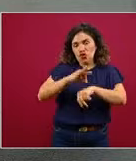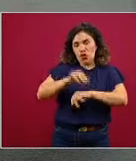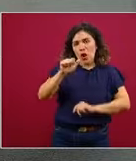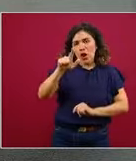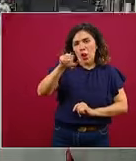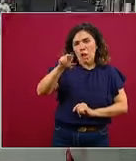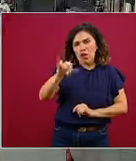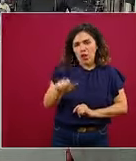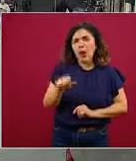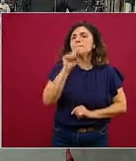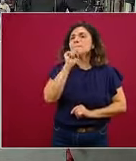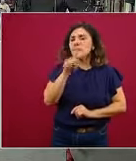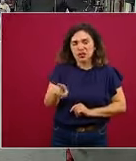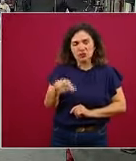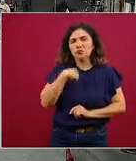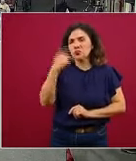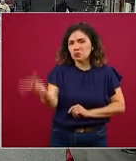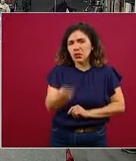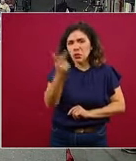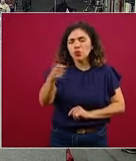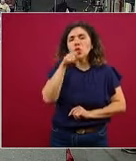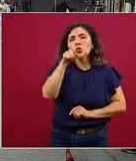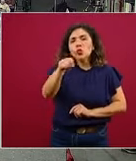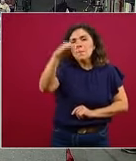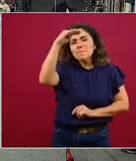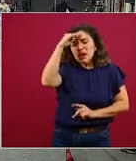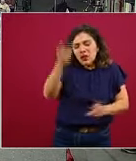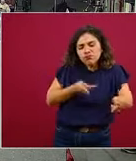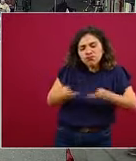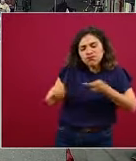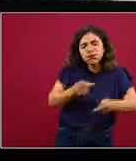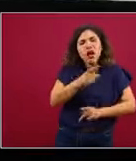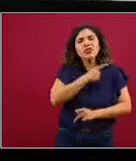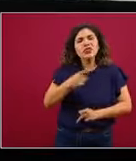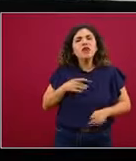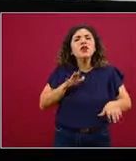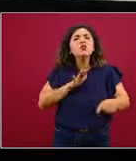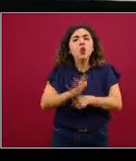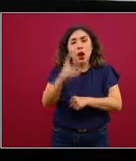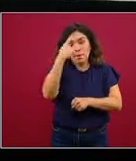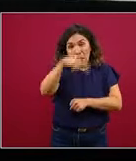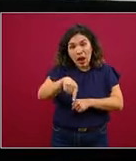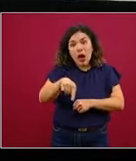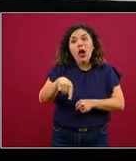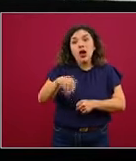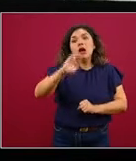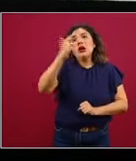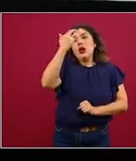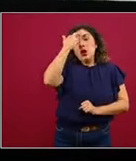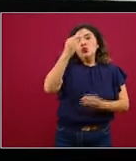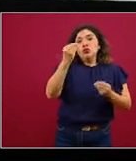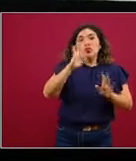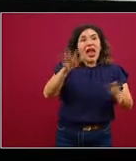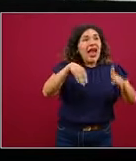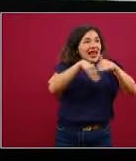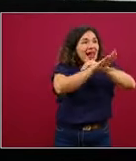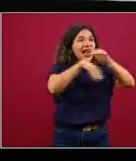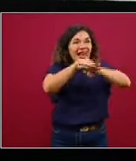Alumia, referente al mismo caso. ¿Cuál sería el protocolo que se tuviera que hacer, cuando lo pueda recordar, porque muchos están regresando